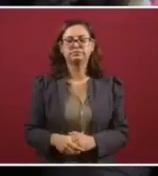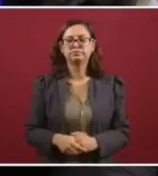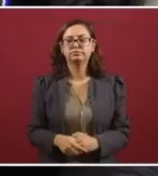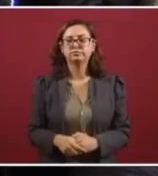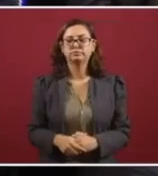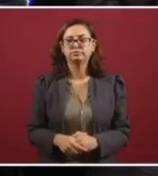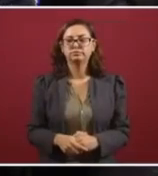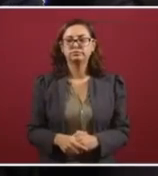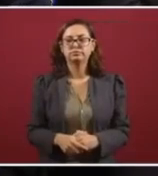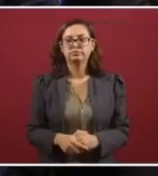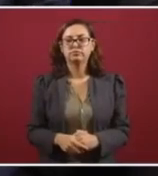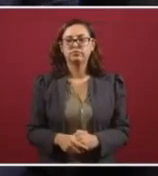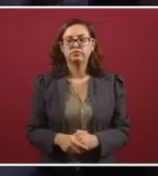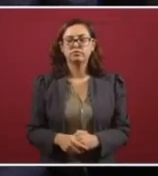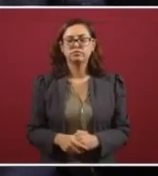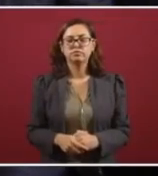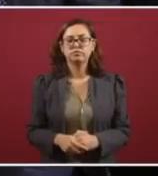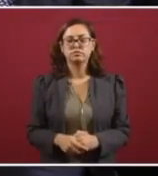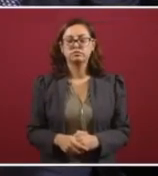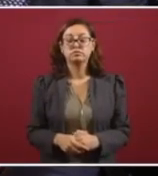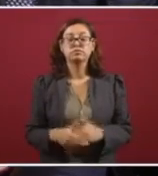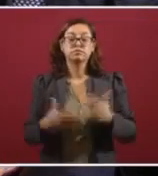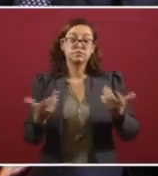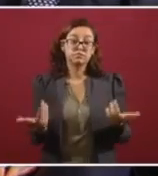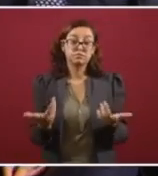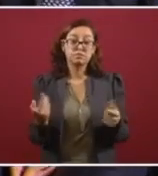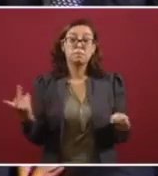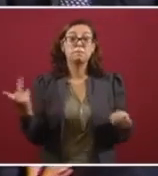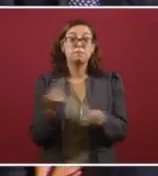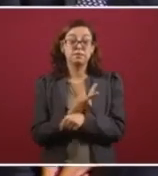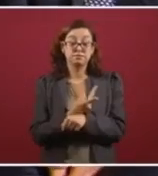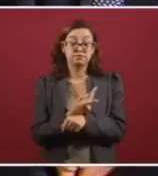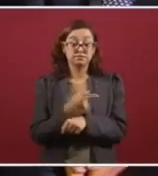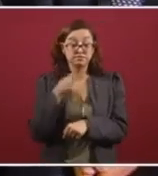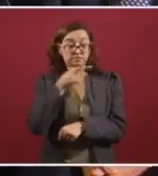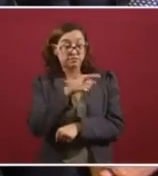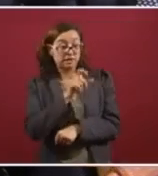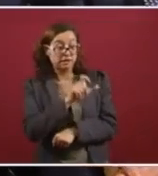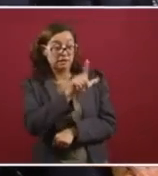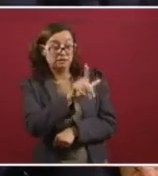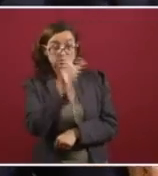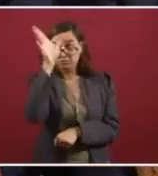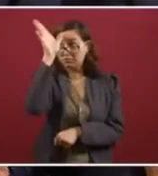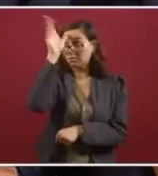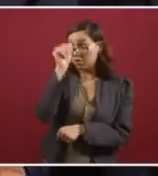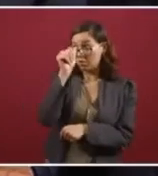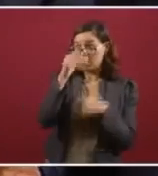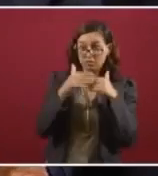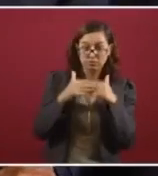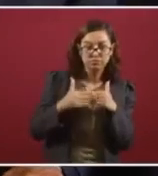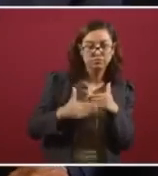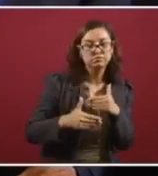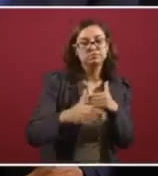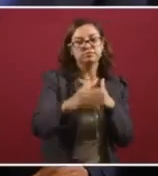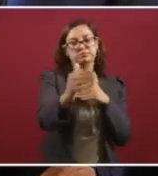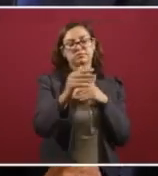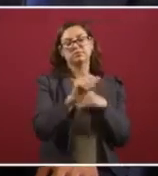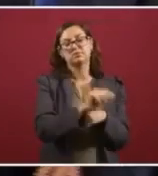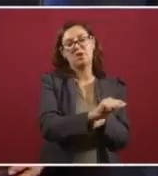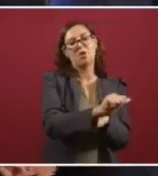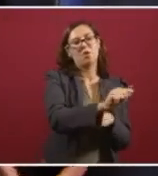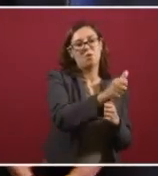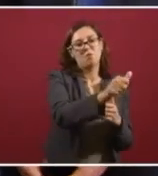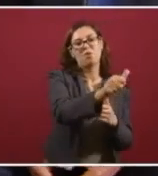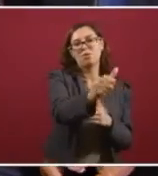esto marcó la pauta para logran los